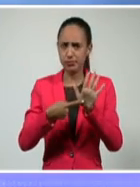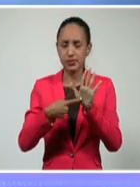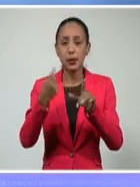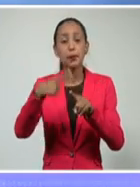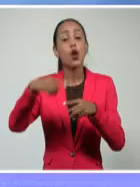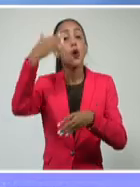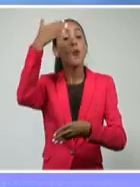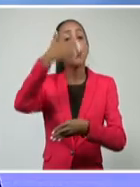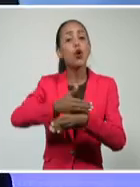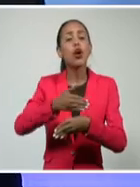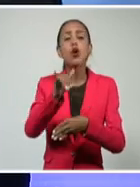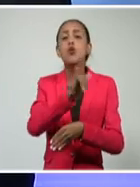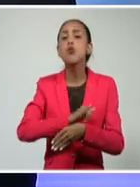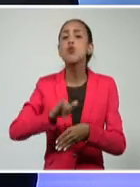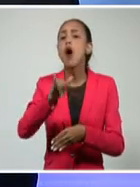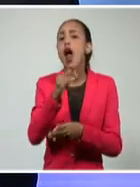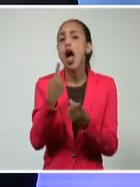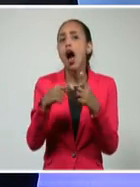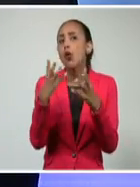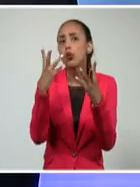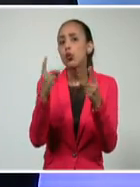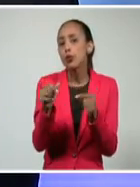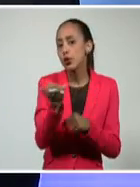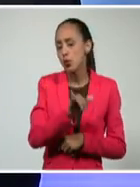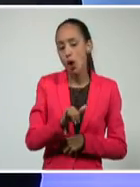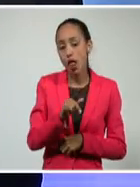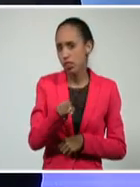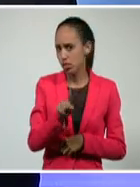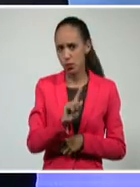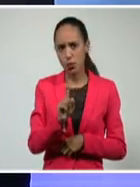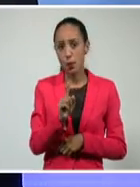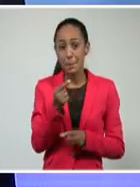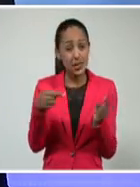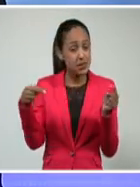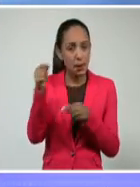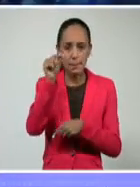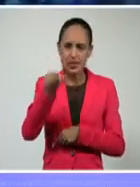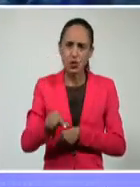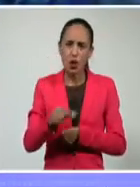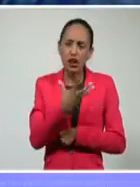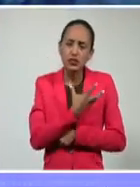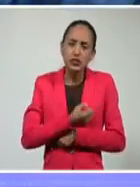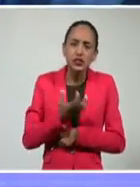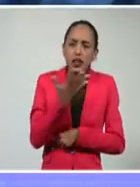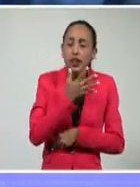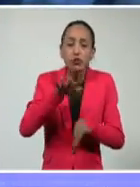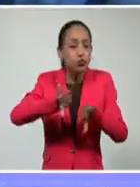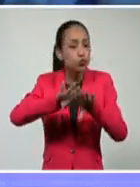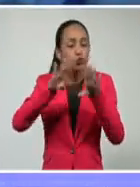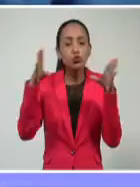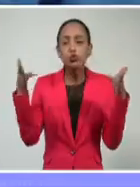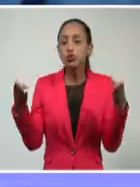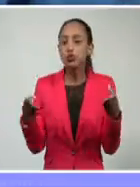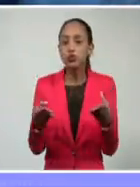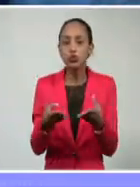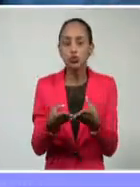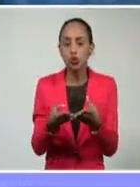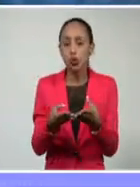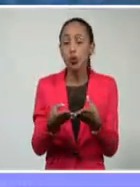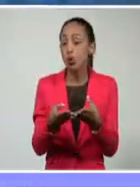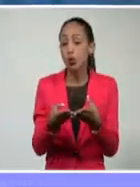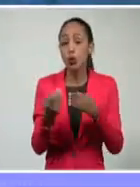no es una historia de números, sino de personas. Lo sufre todo el país, da igual si usted es